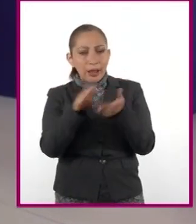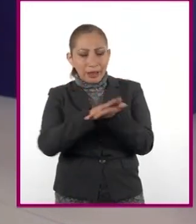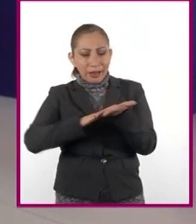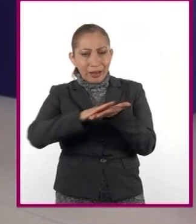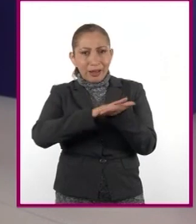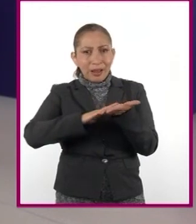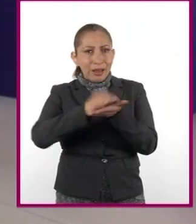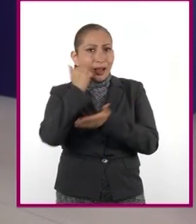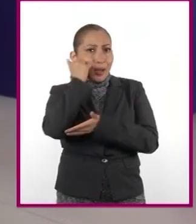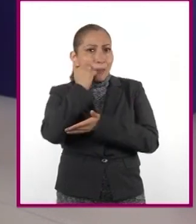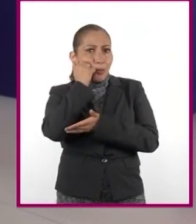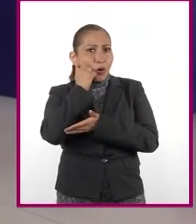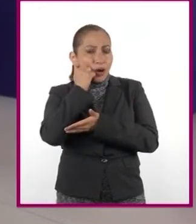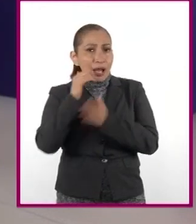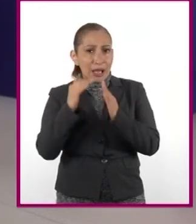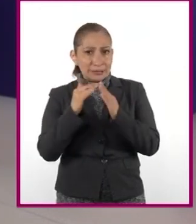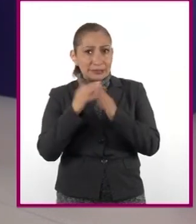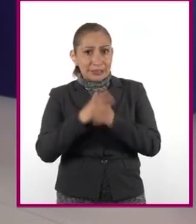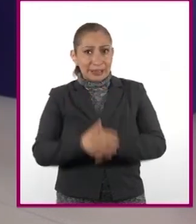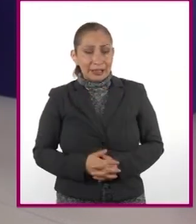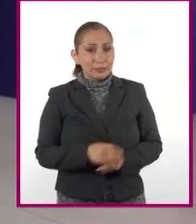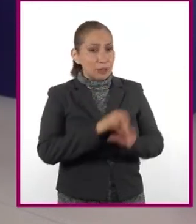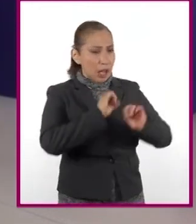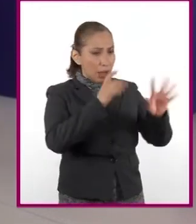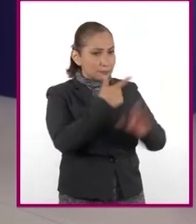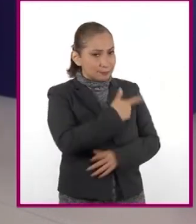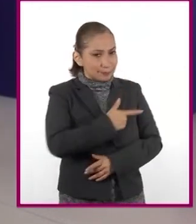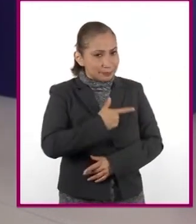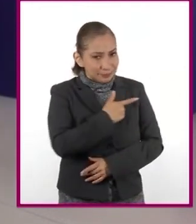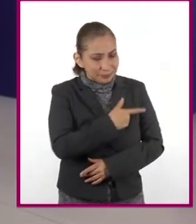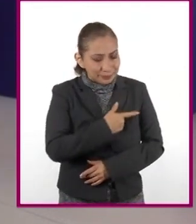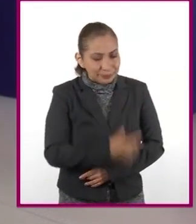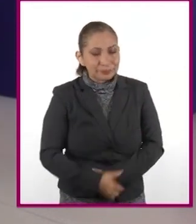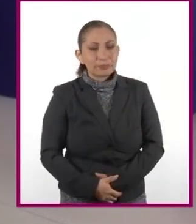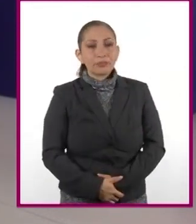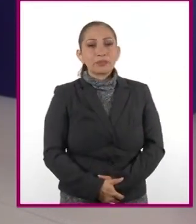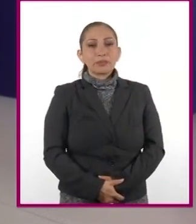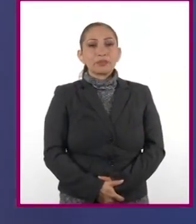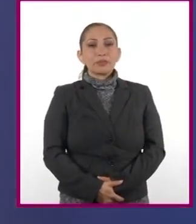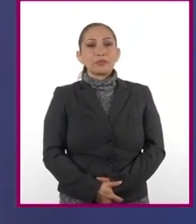casero? Claro, con mucho gusto.